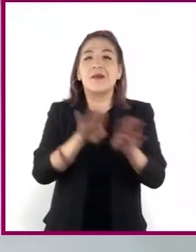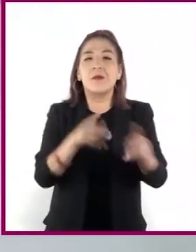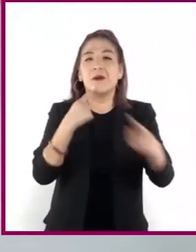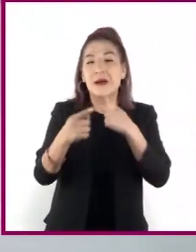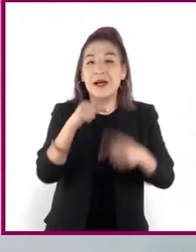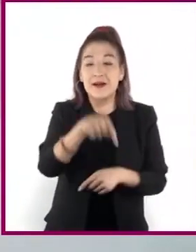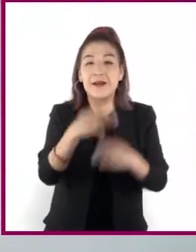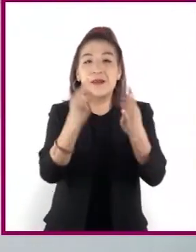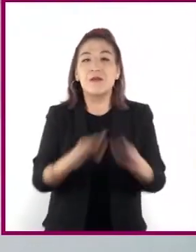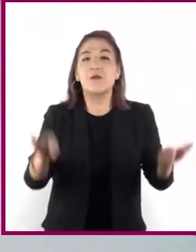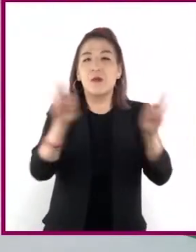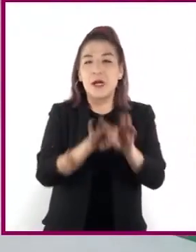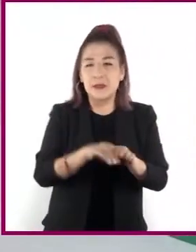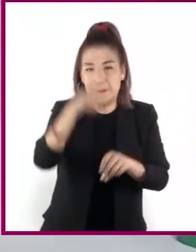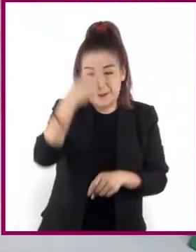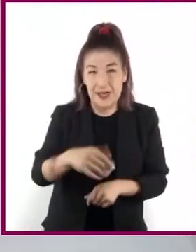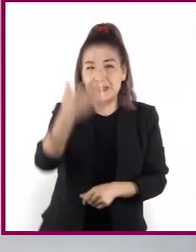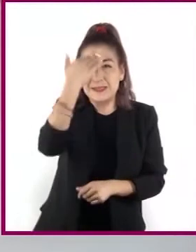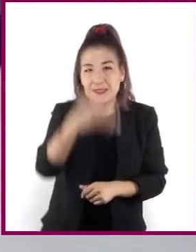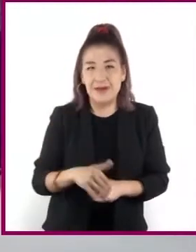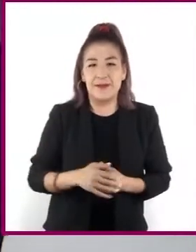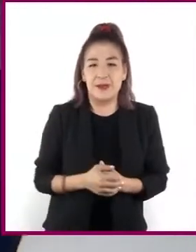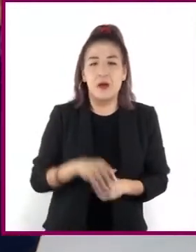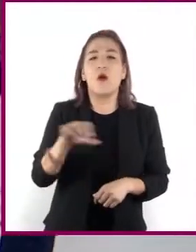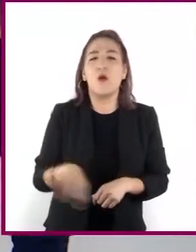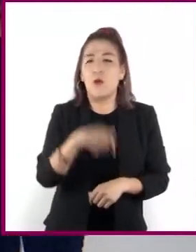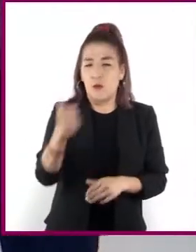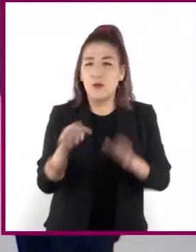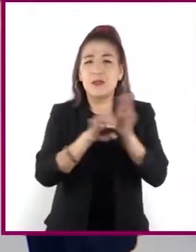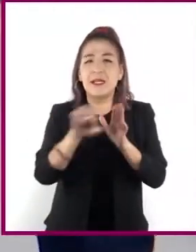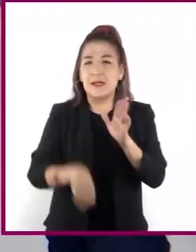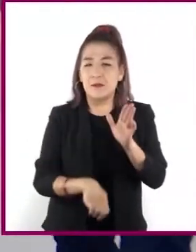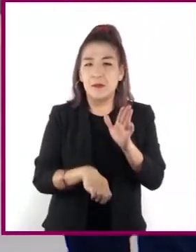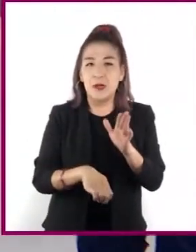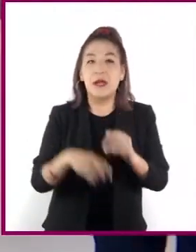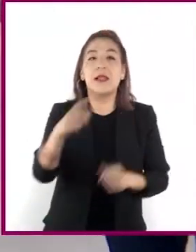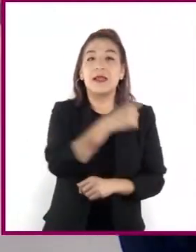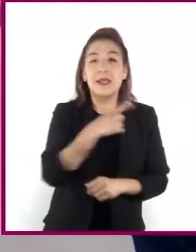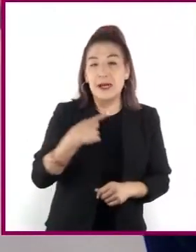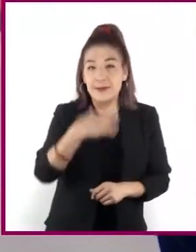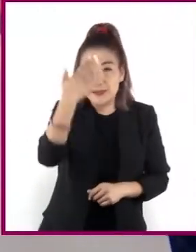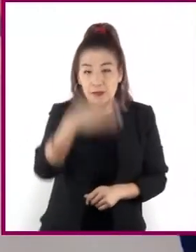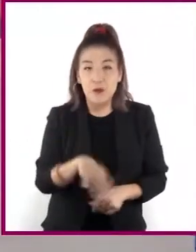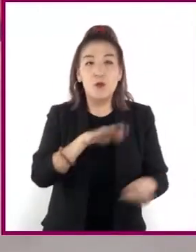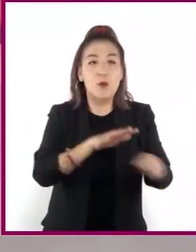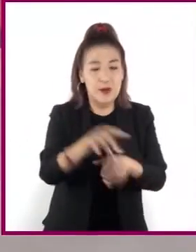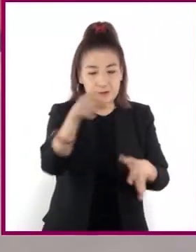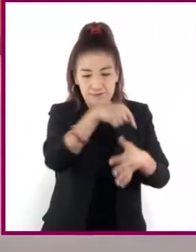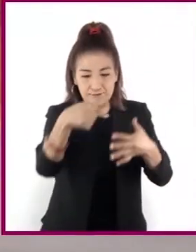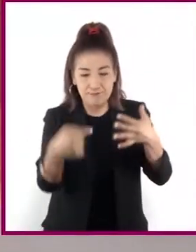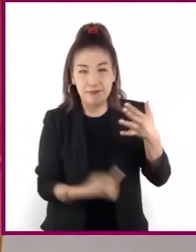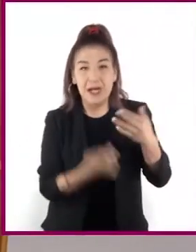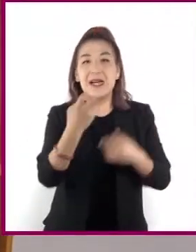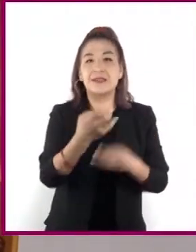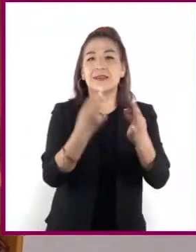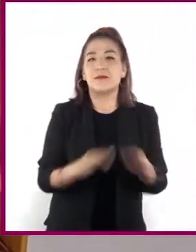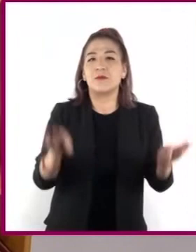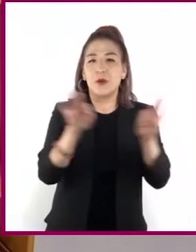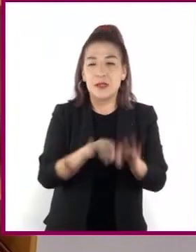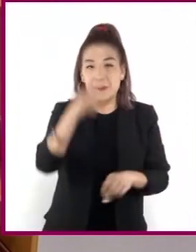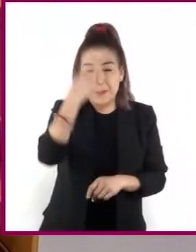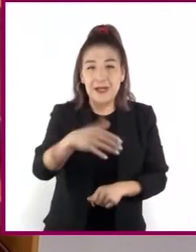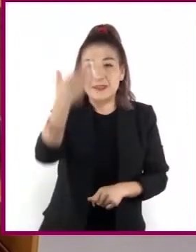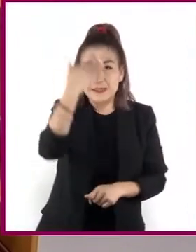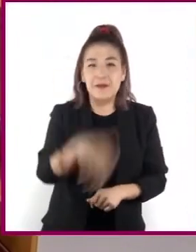más importantes a considerar. Veamos otro ejemplo y reconozcamos qué indicadores serían importantes